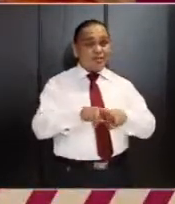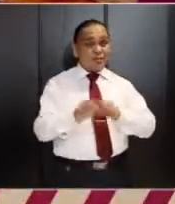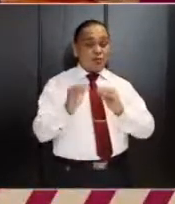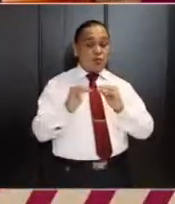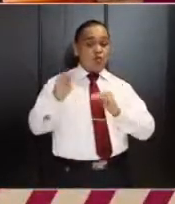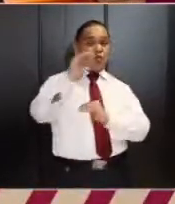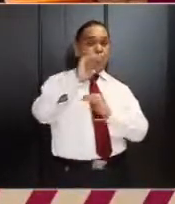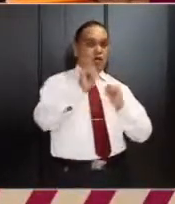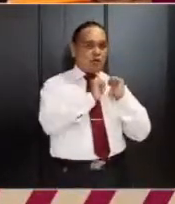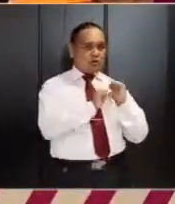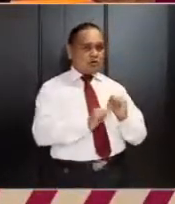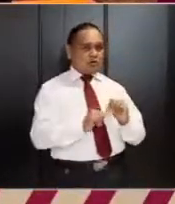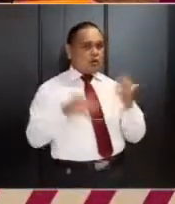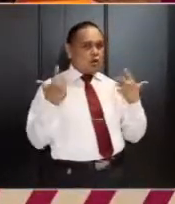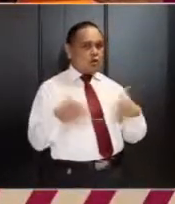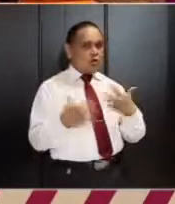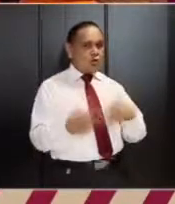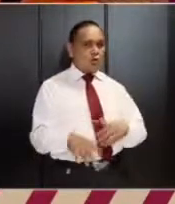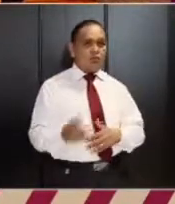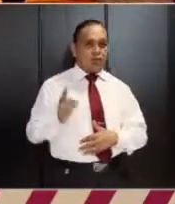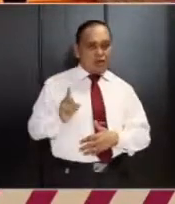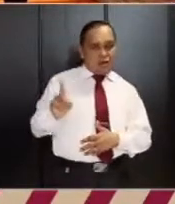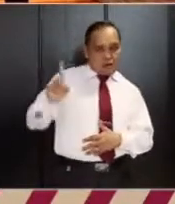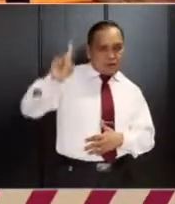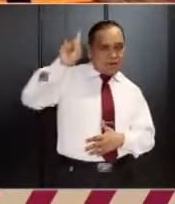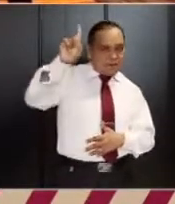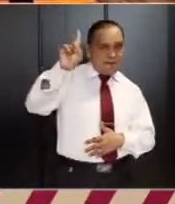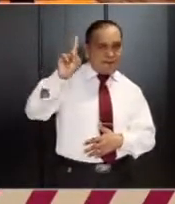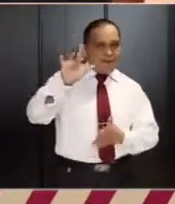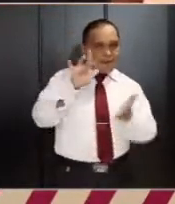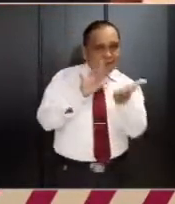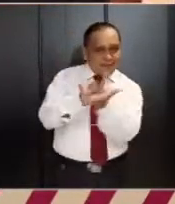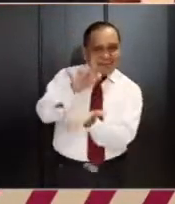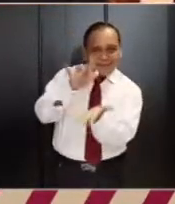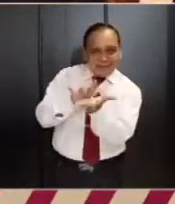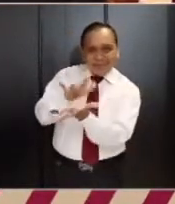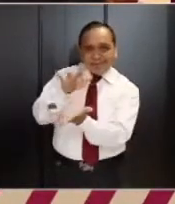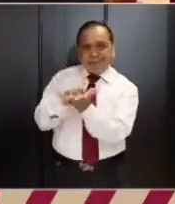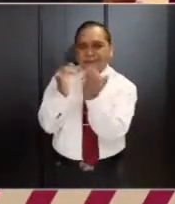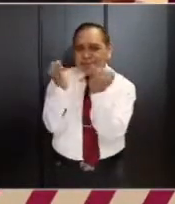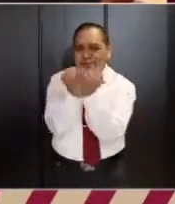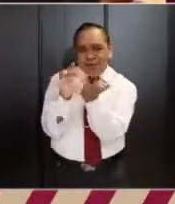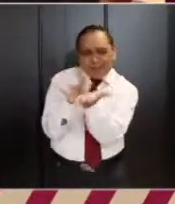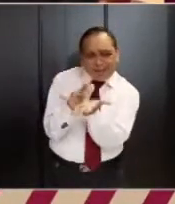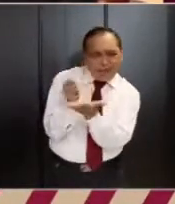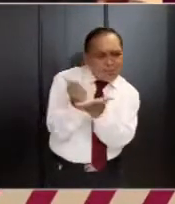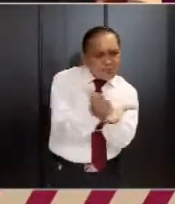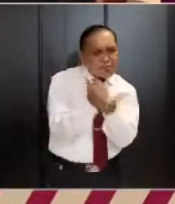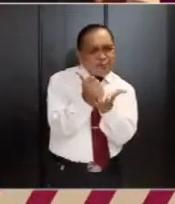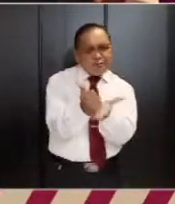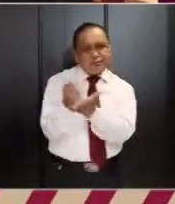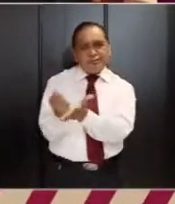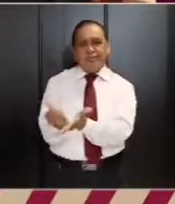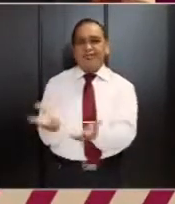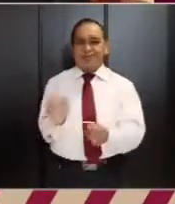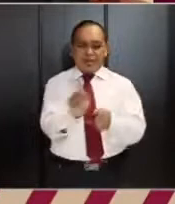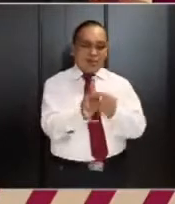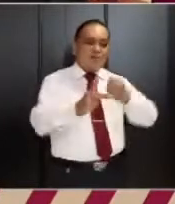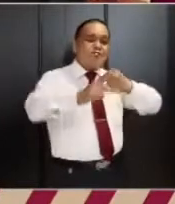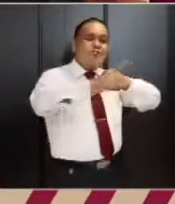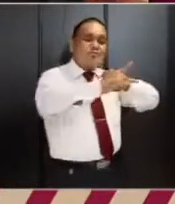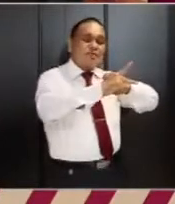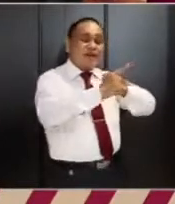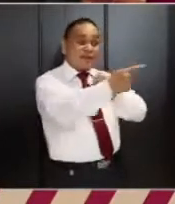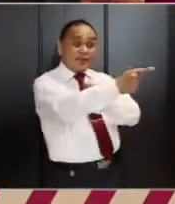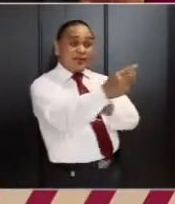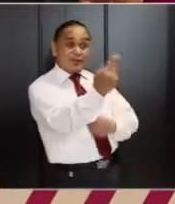y además él va con una disposición también de apoyar, y yo creo que tenemos que hacerlo, los países que más tienen, darle